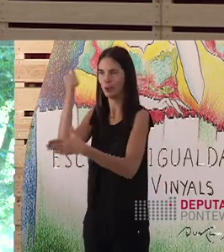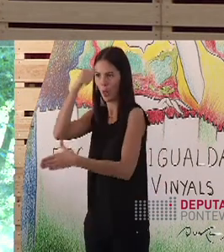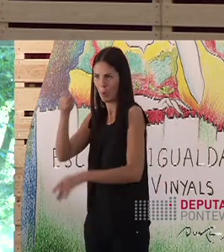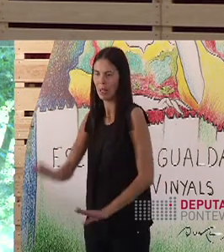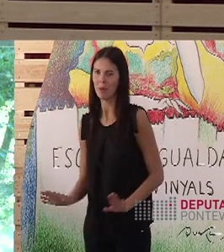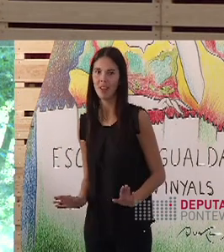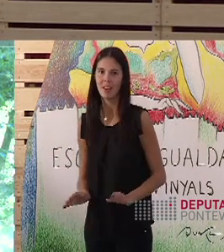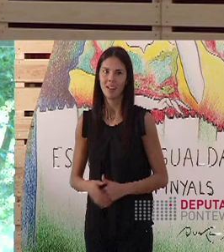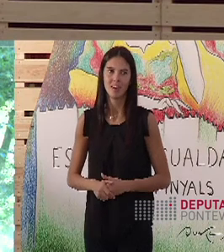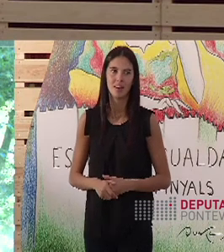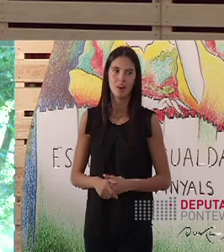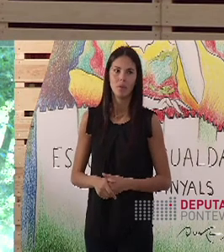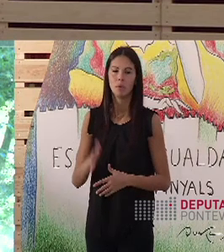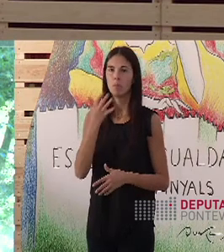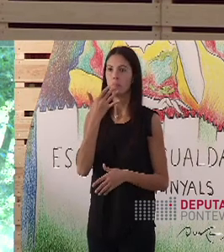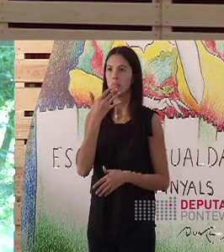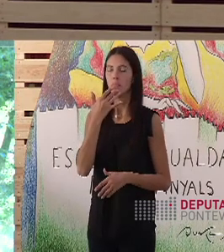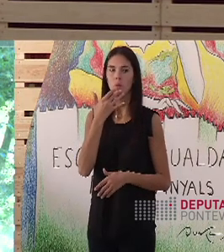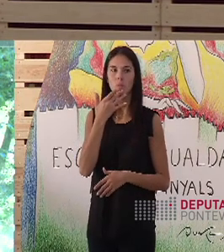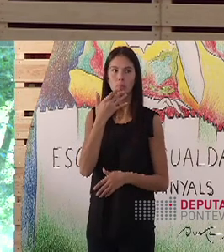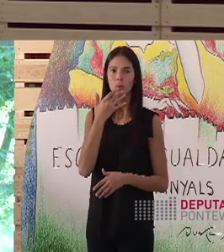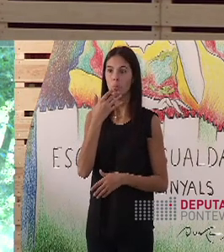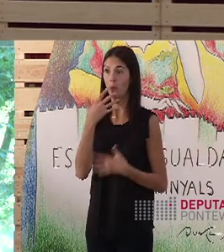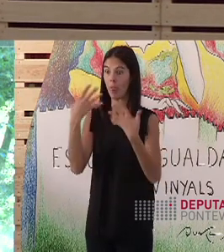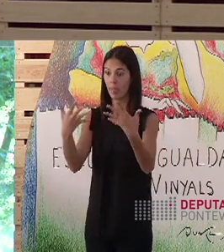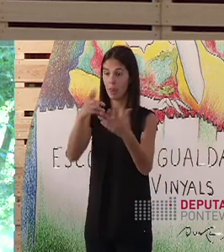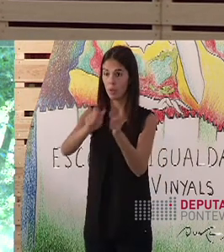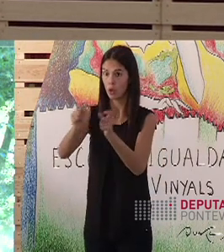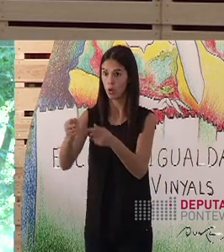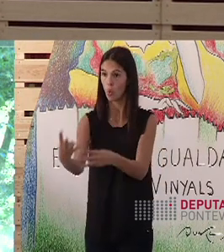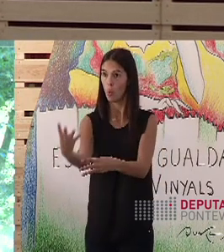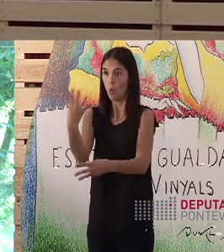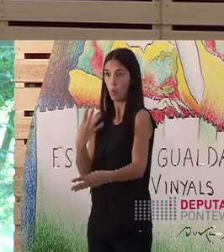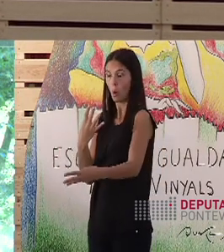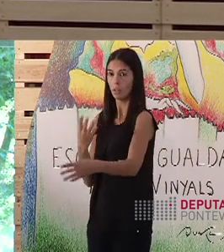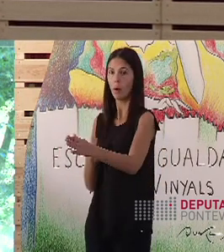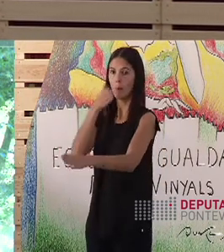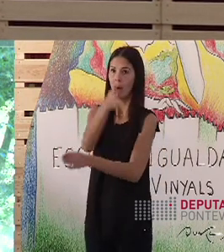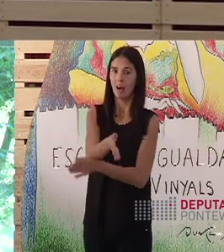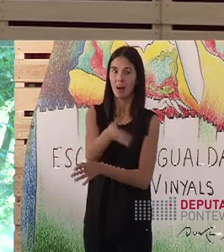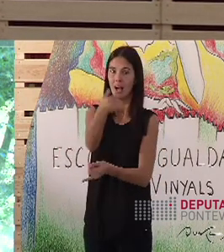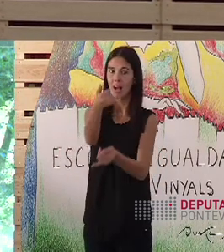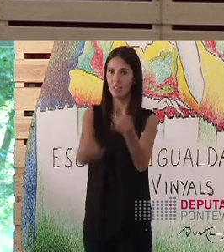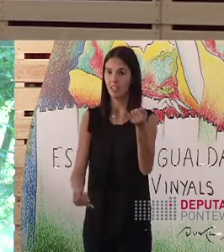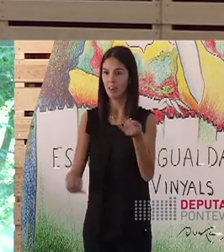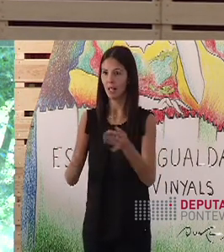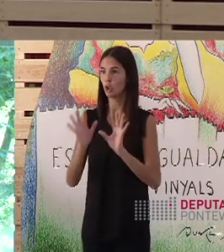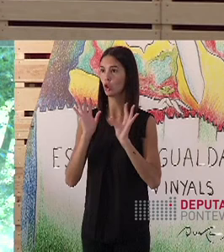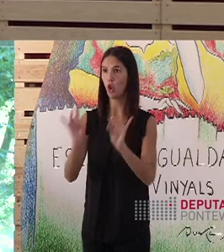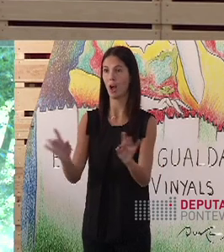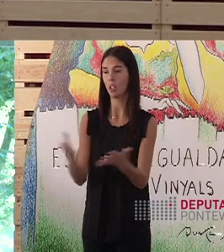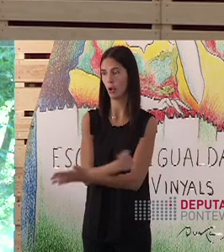se efectivamente se un cuarto, cuatro de cada 10 van, tócanos a todas, eh? Maridos, amigas